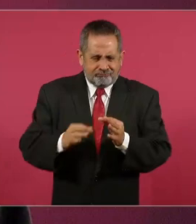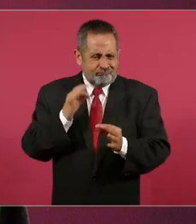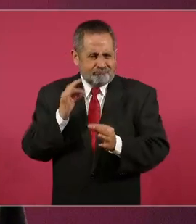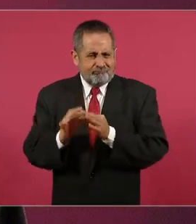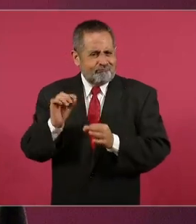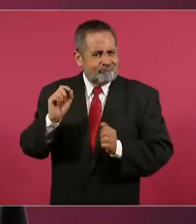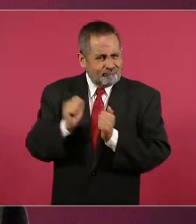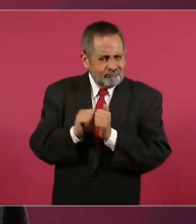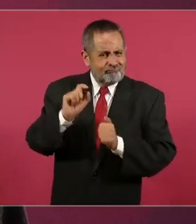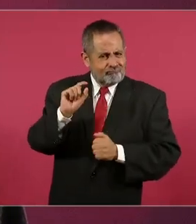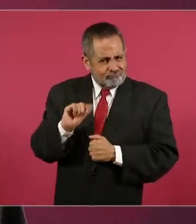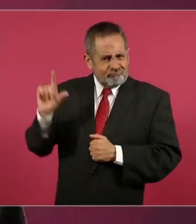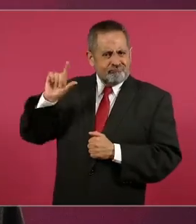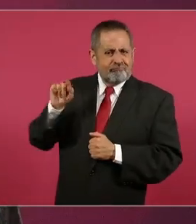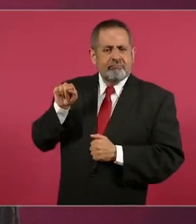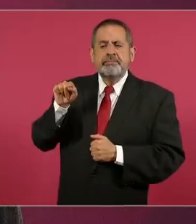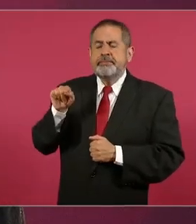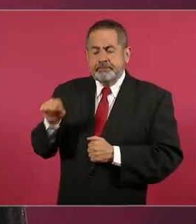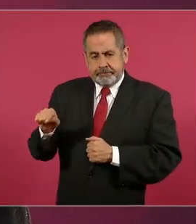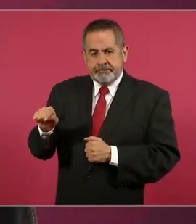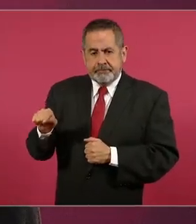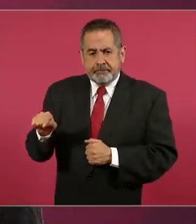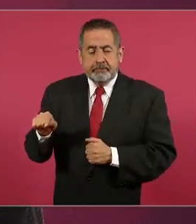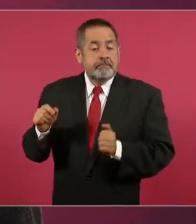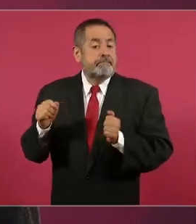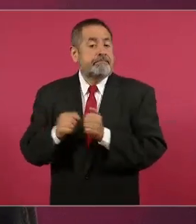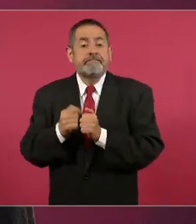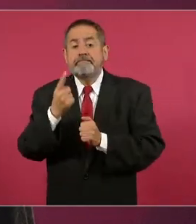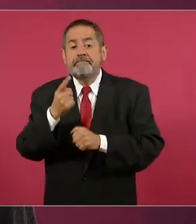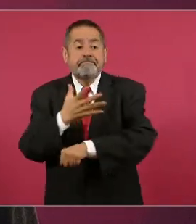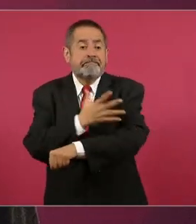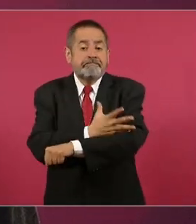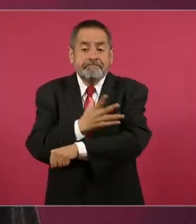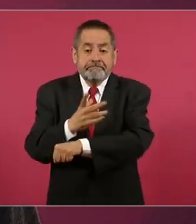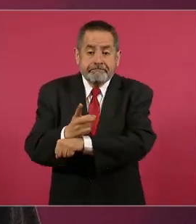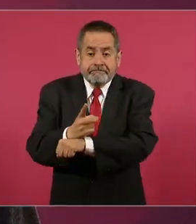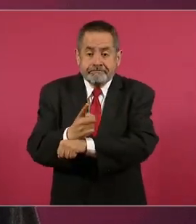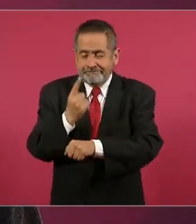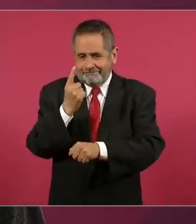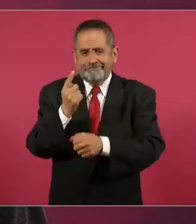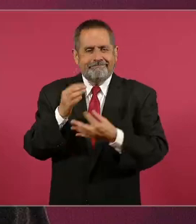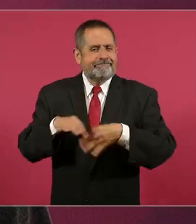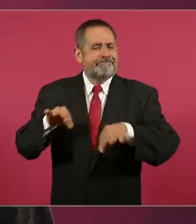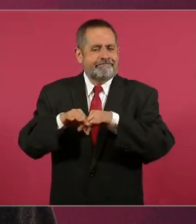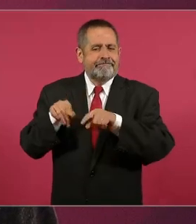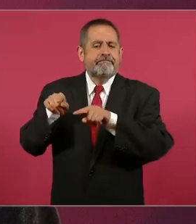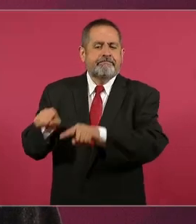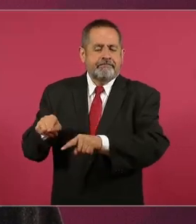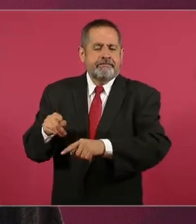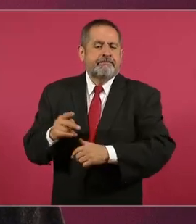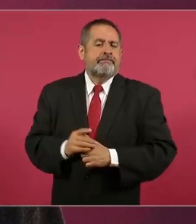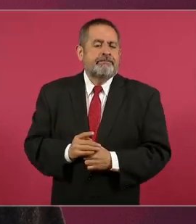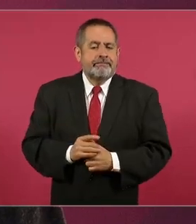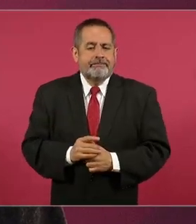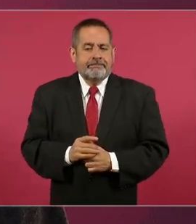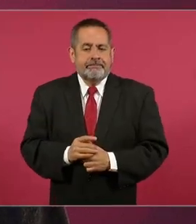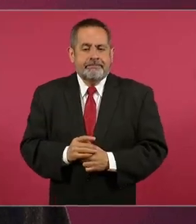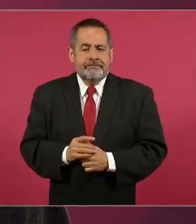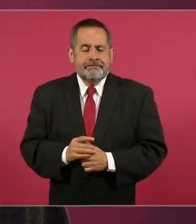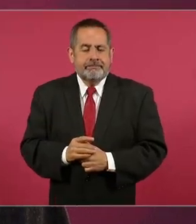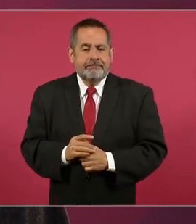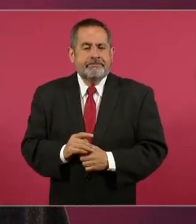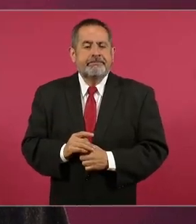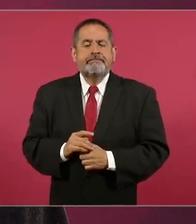profesional y desde luego honesta. Y por eso tomamos la